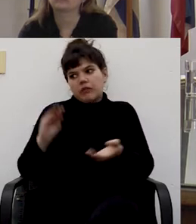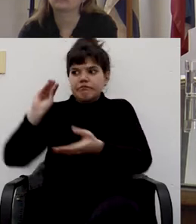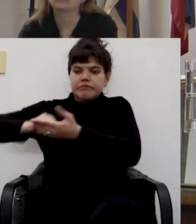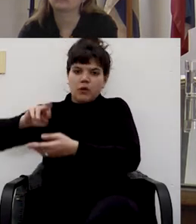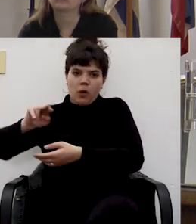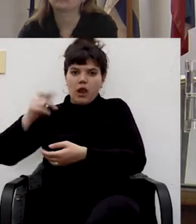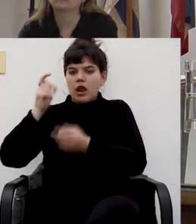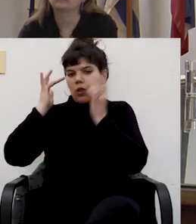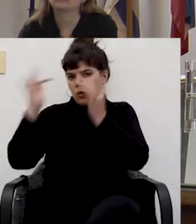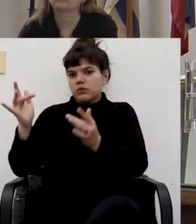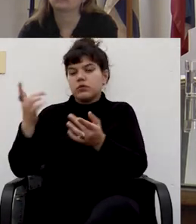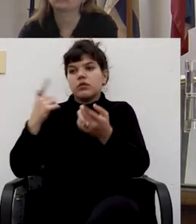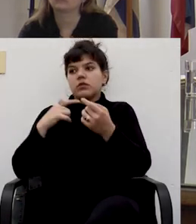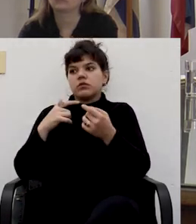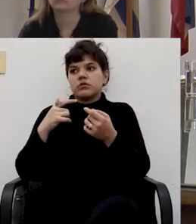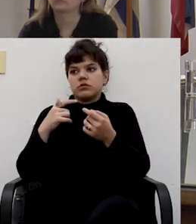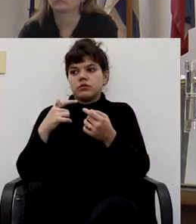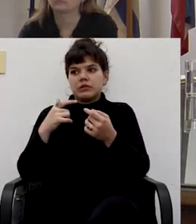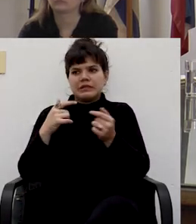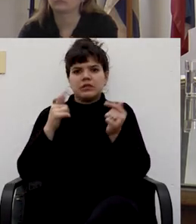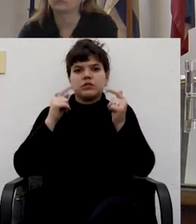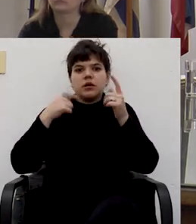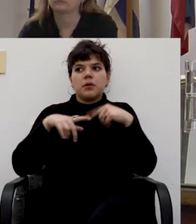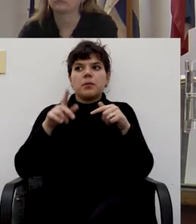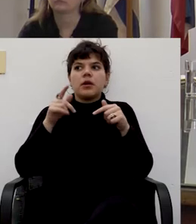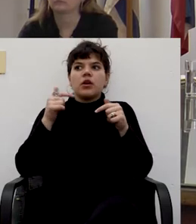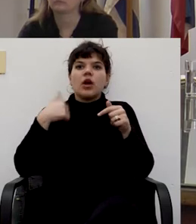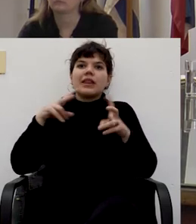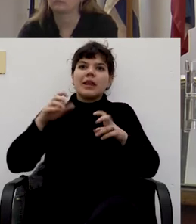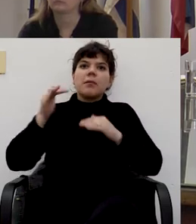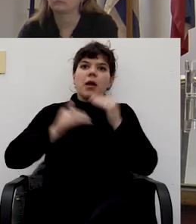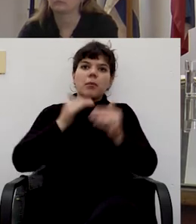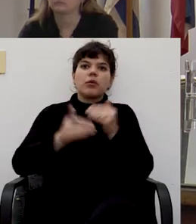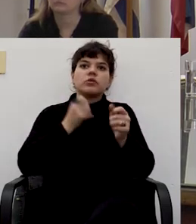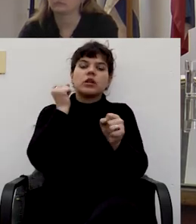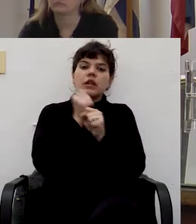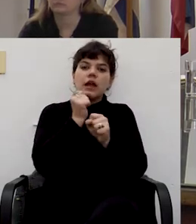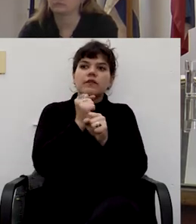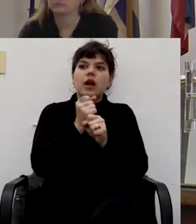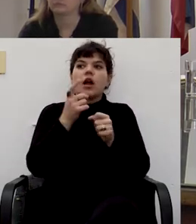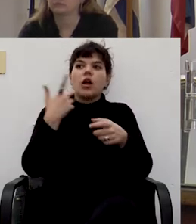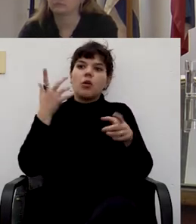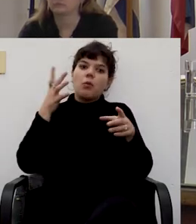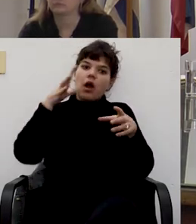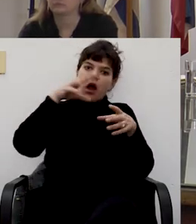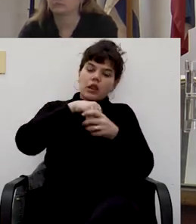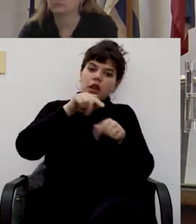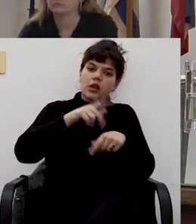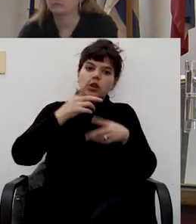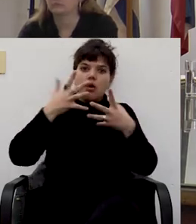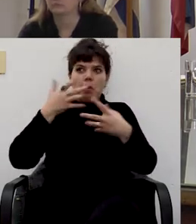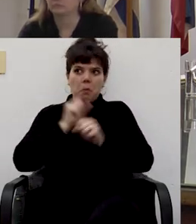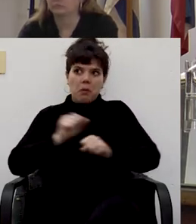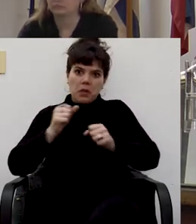manera, ¿no? Pero la comisión viene en un proceso de trabajo interno y de construcción de hacer algo más